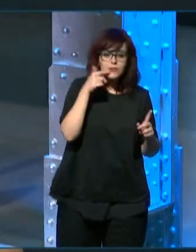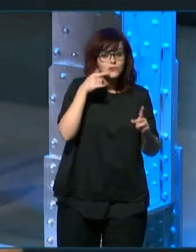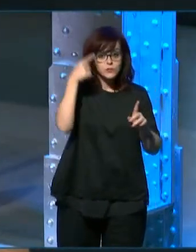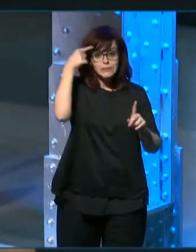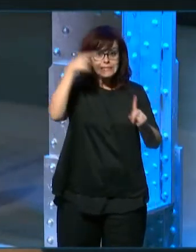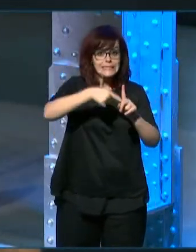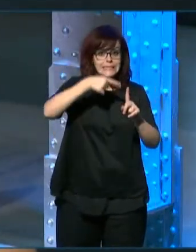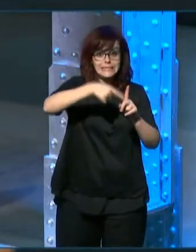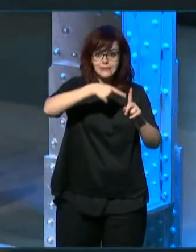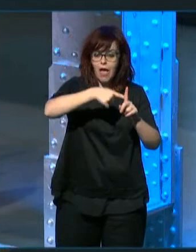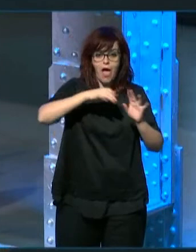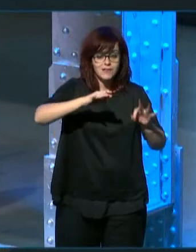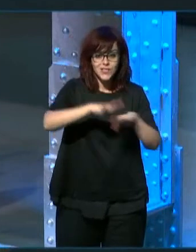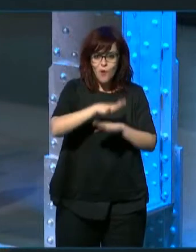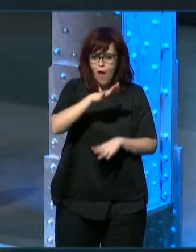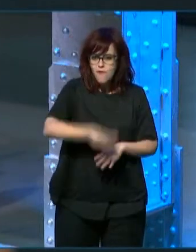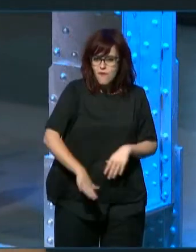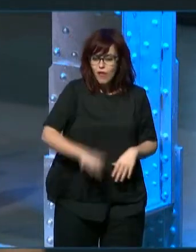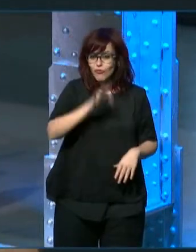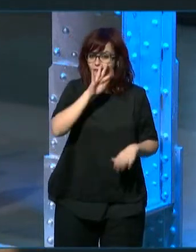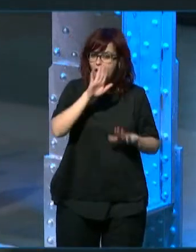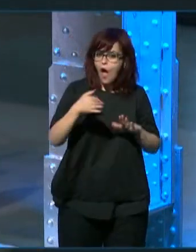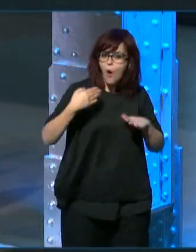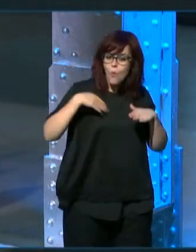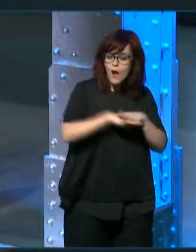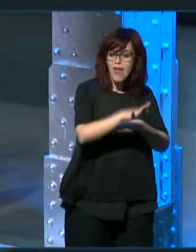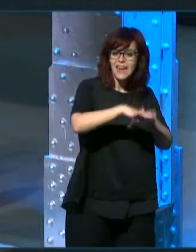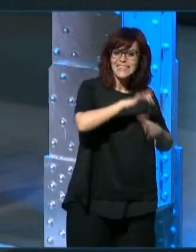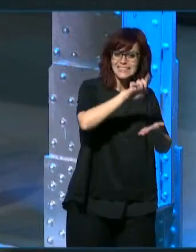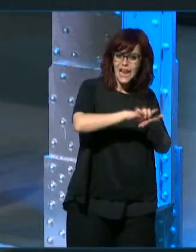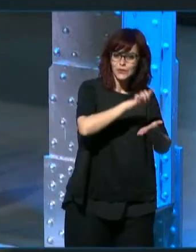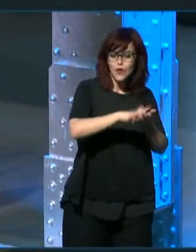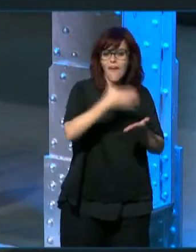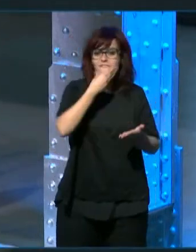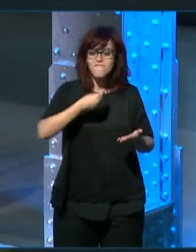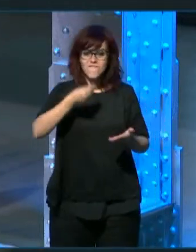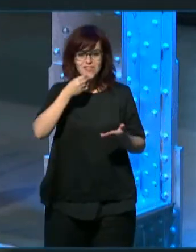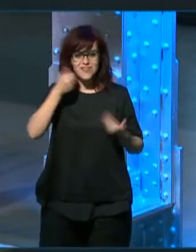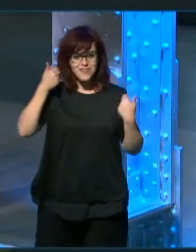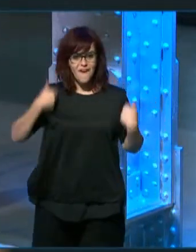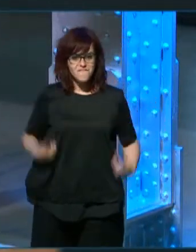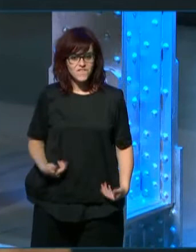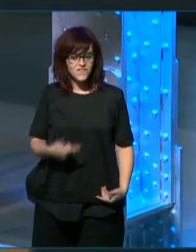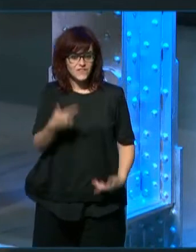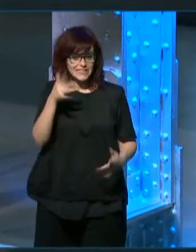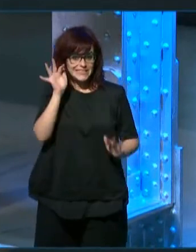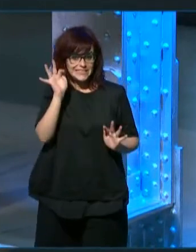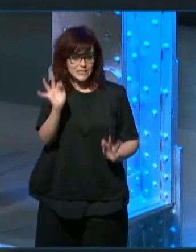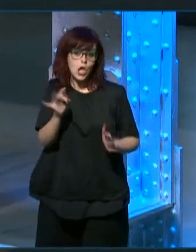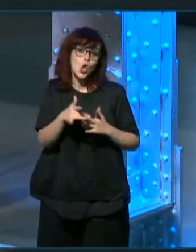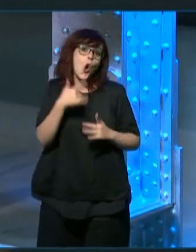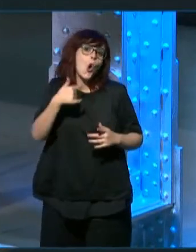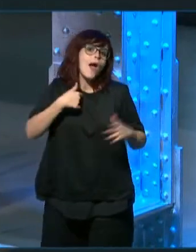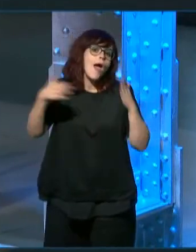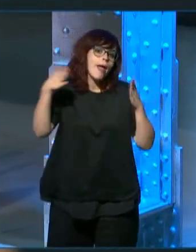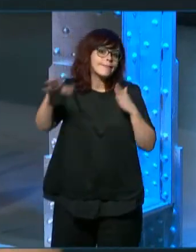¿no? De la infancia, de la unión entre literatura y belleza física del escritor, ¿no? O lo que yo entendía por belleza